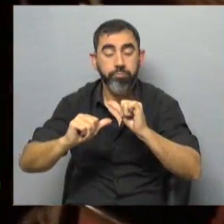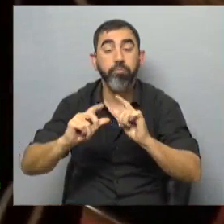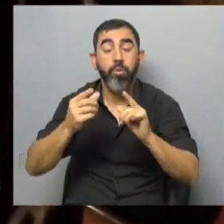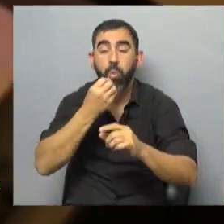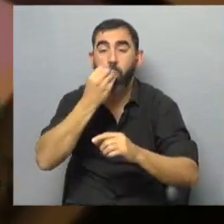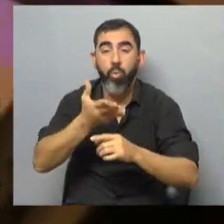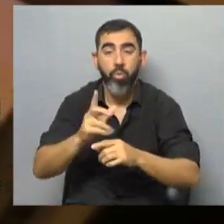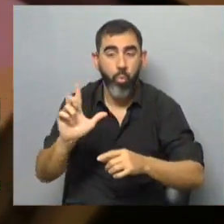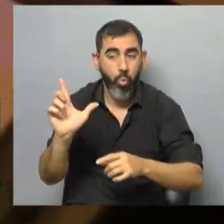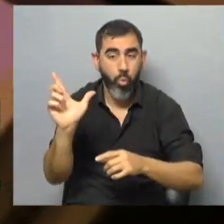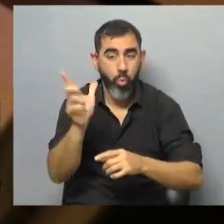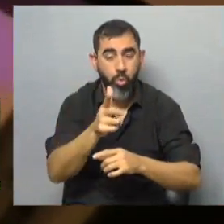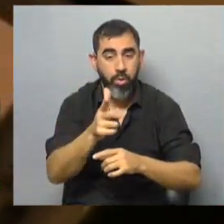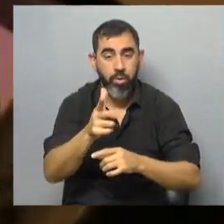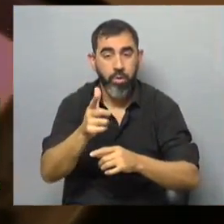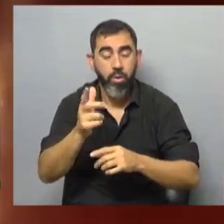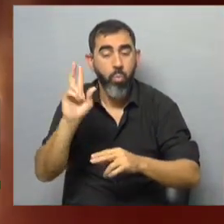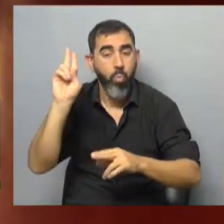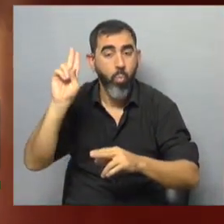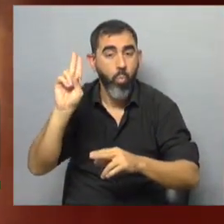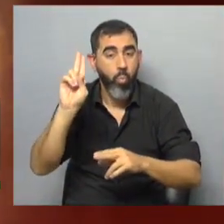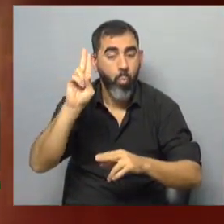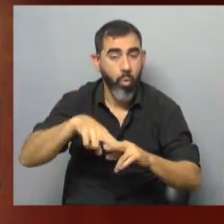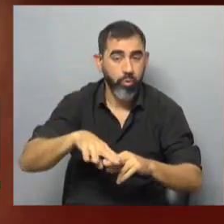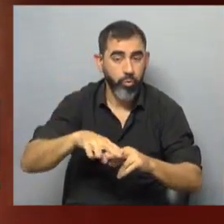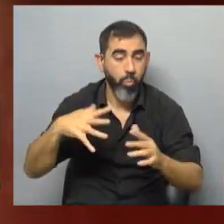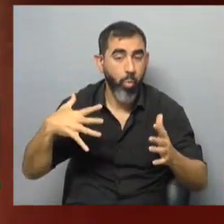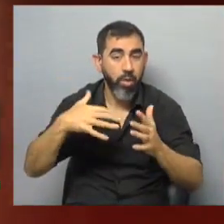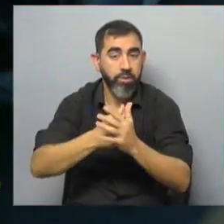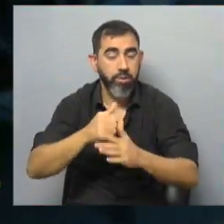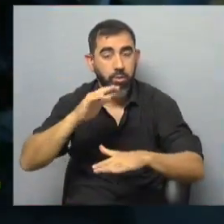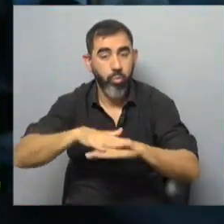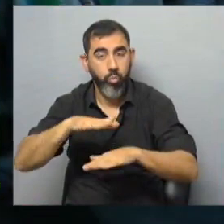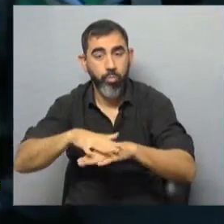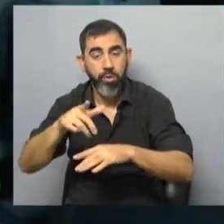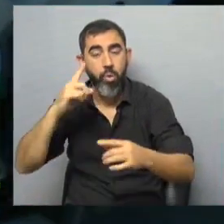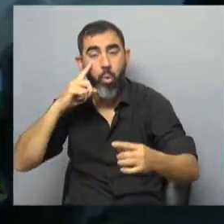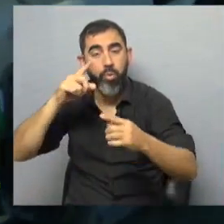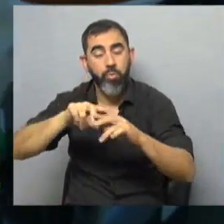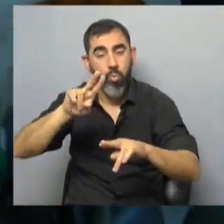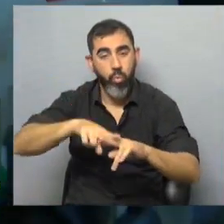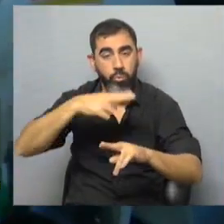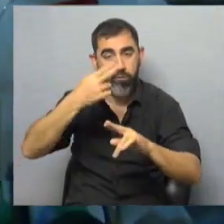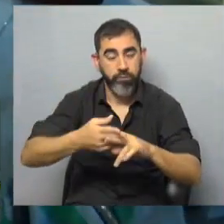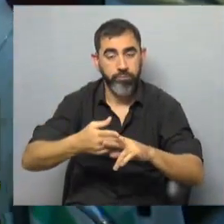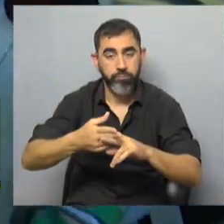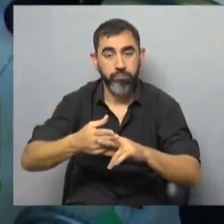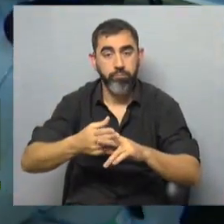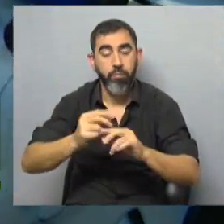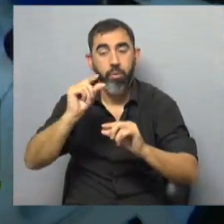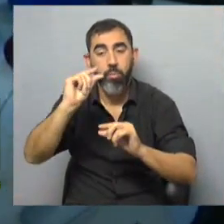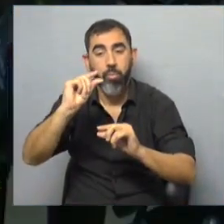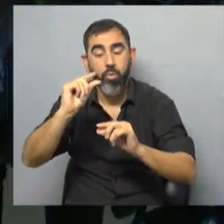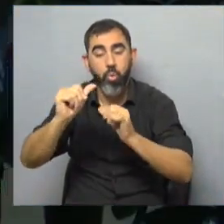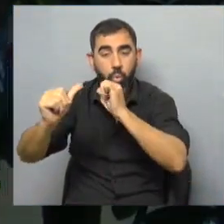destacar es que no hubo fallecidos en lo que fueron siniestros de tránsito, y es a lo que aspiramos nuevamente, ¿no? A tener una baja tasa